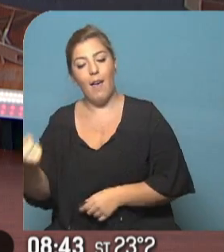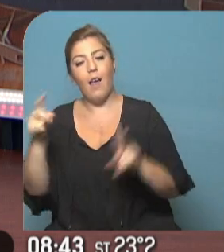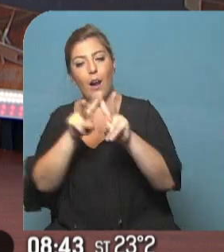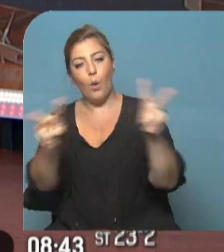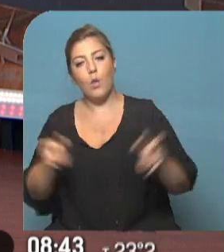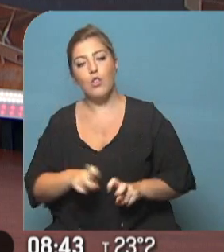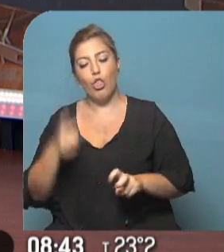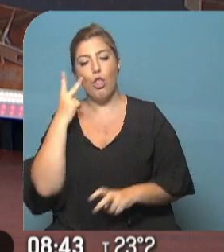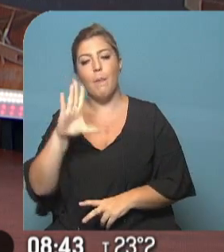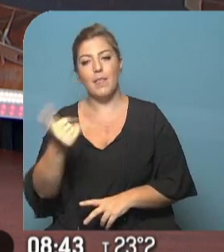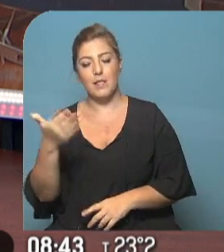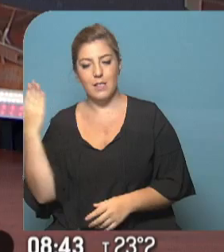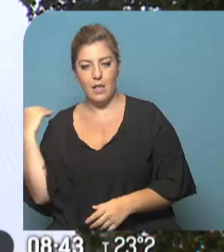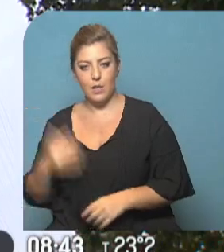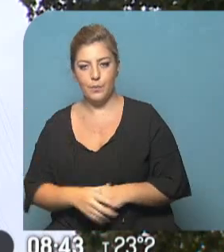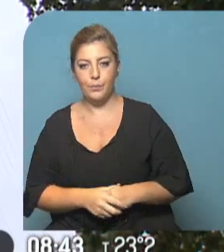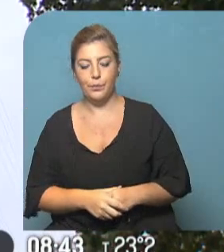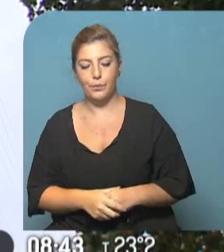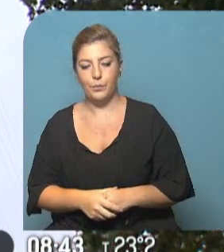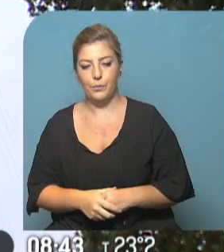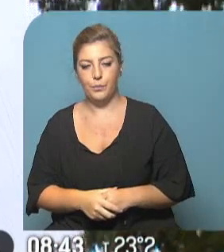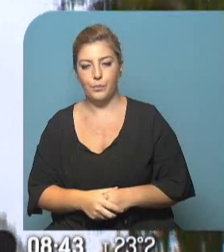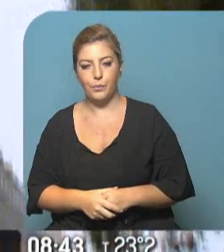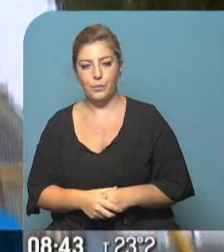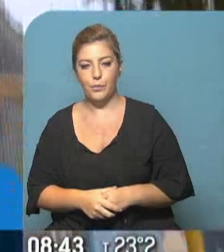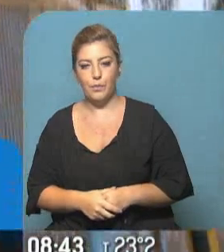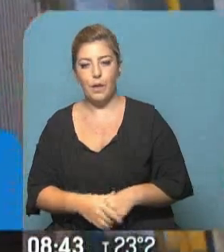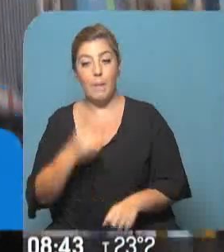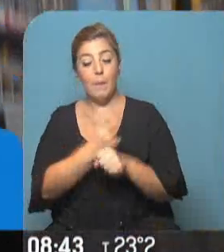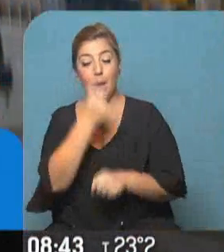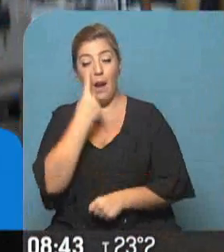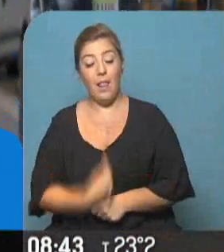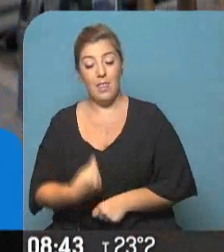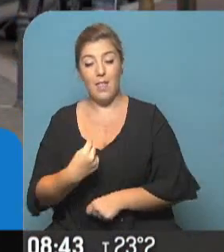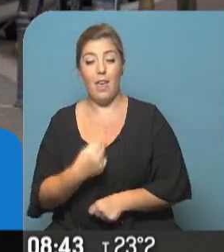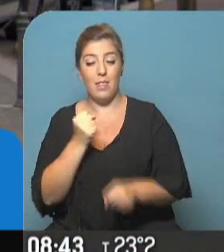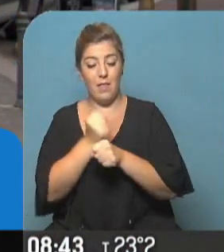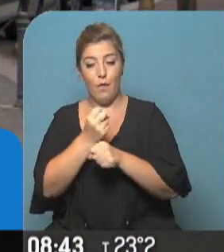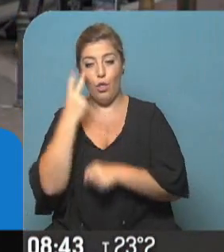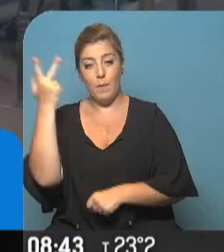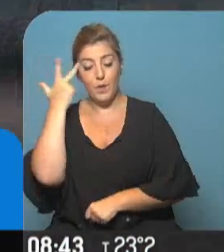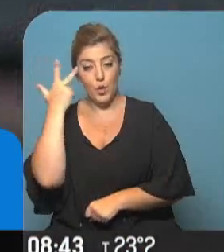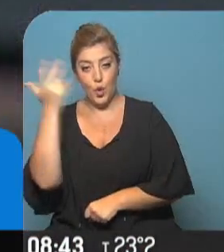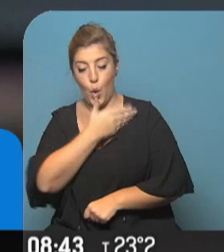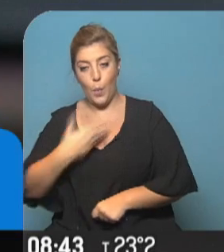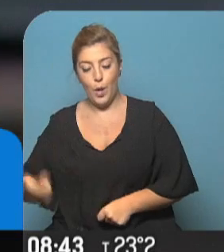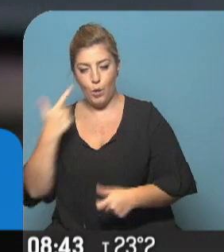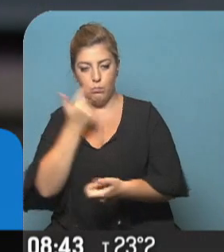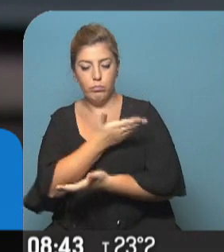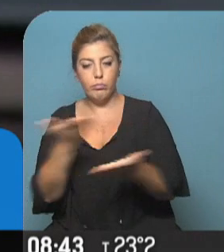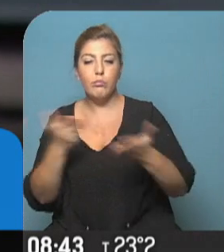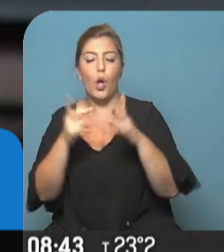de 2016 con el primer día hábil de 2018 el gobierno dio a conocer la recaudación del año